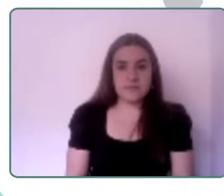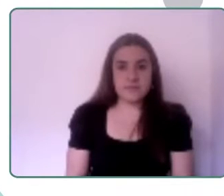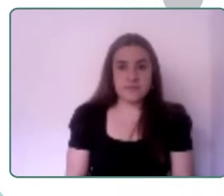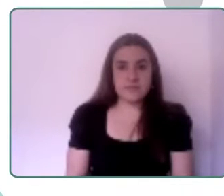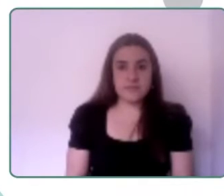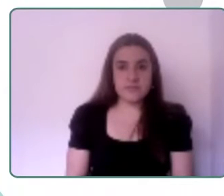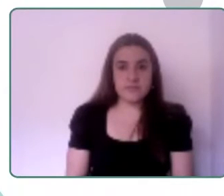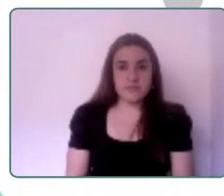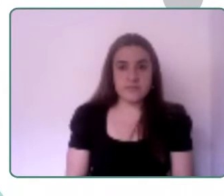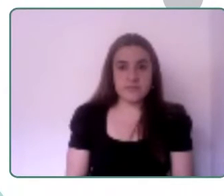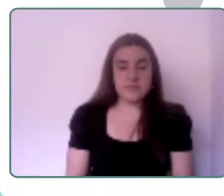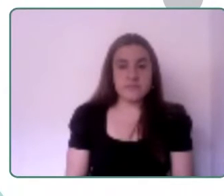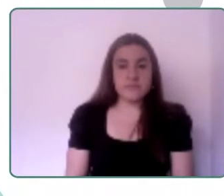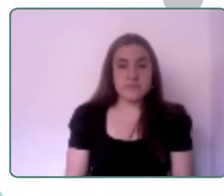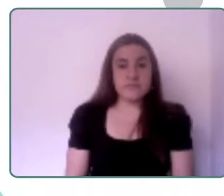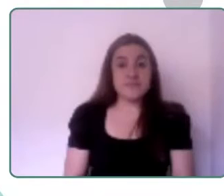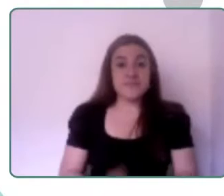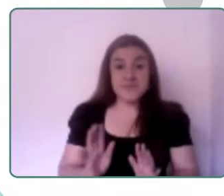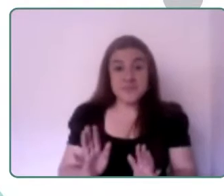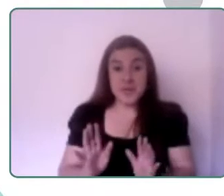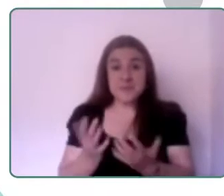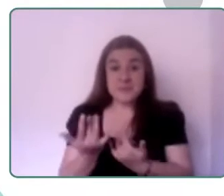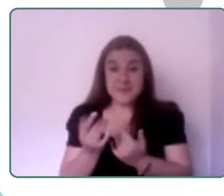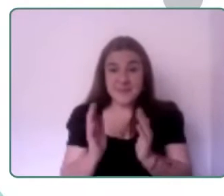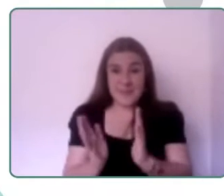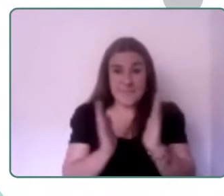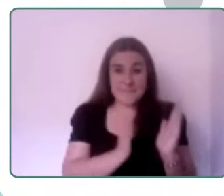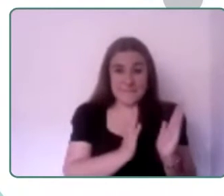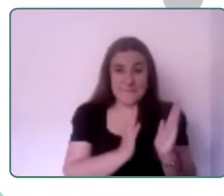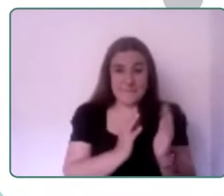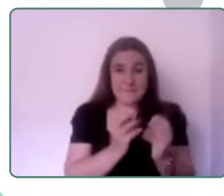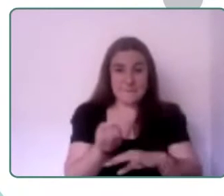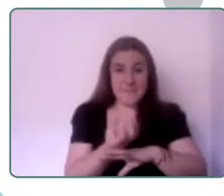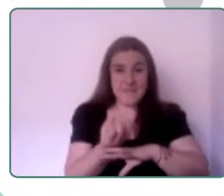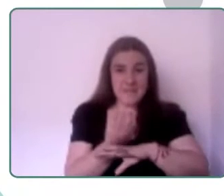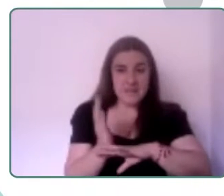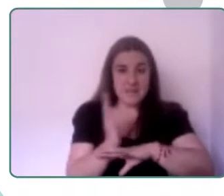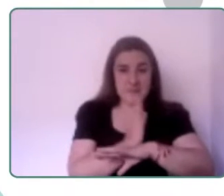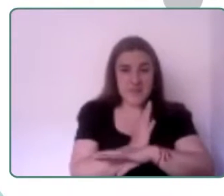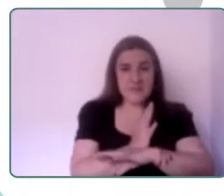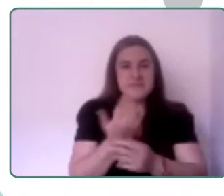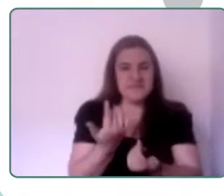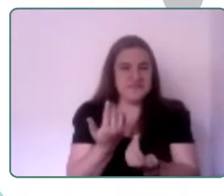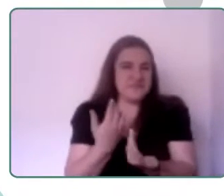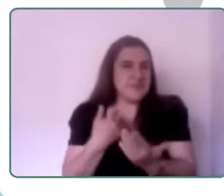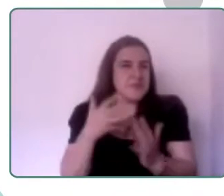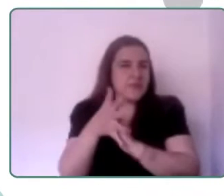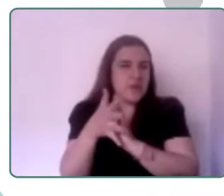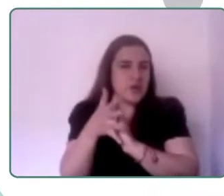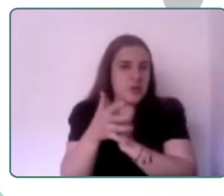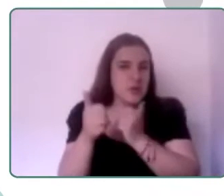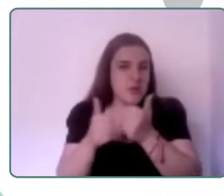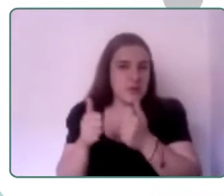Bueno, como estamos teniendo problemas acá para pasar la filmina. Vamos a ir haciendo